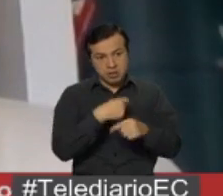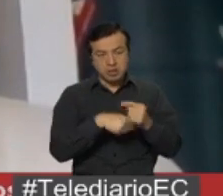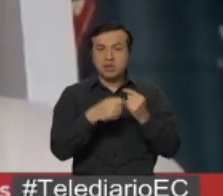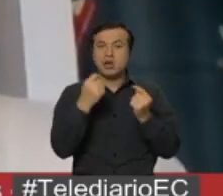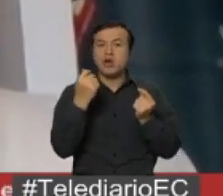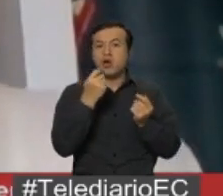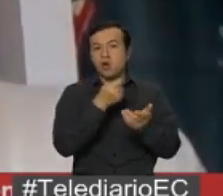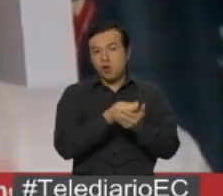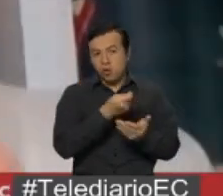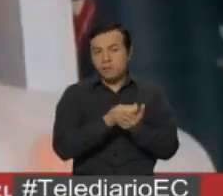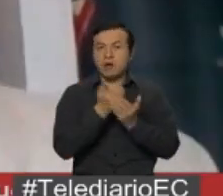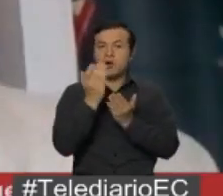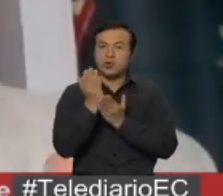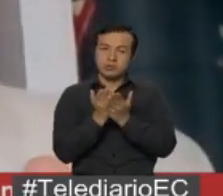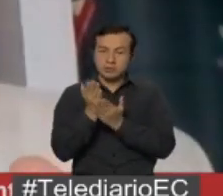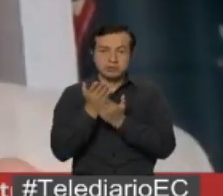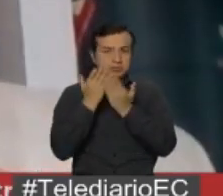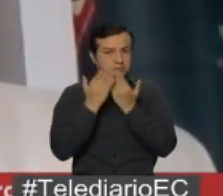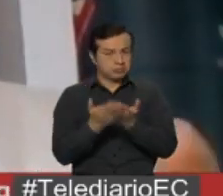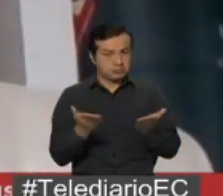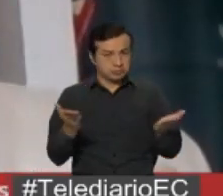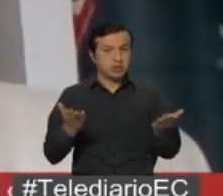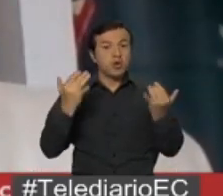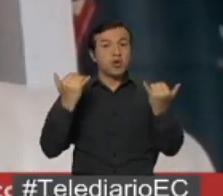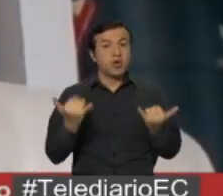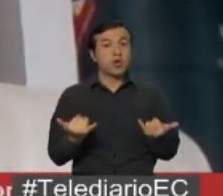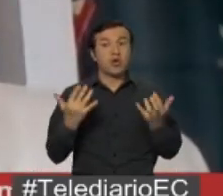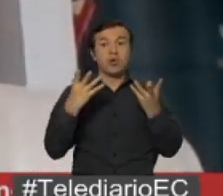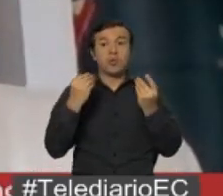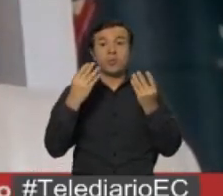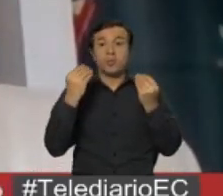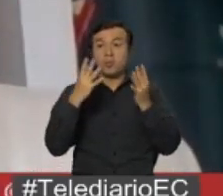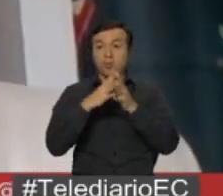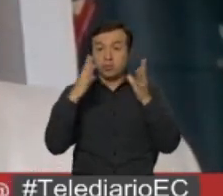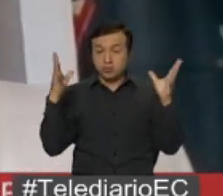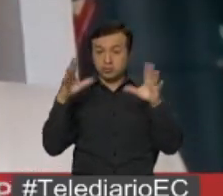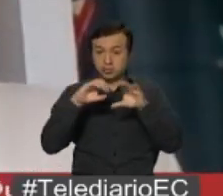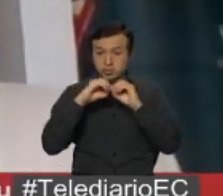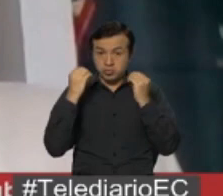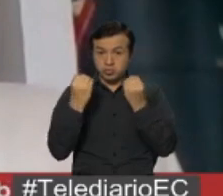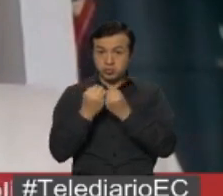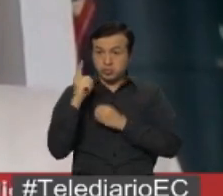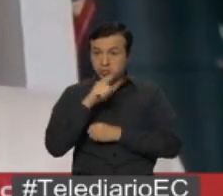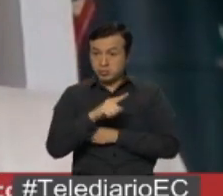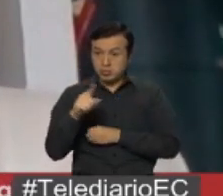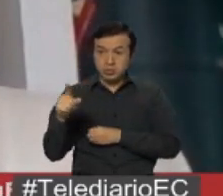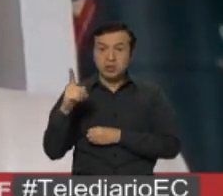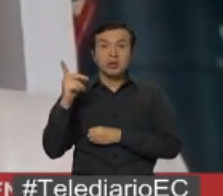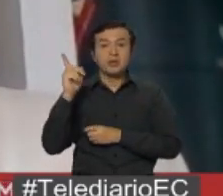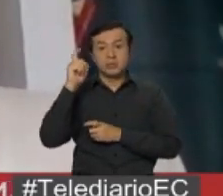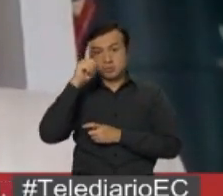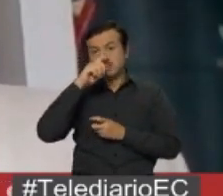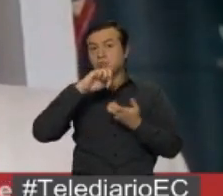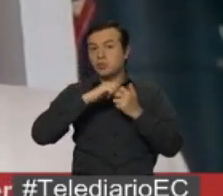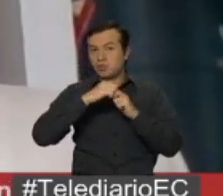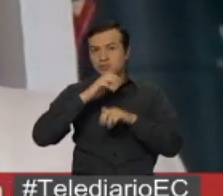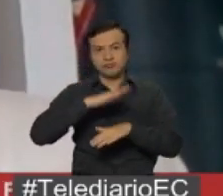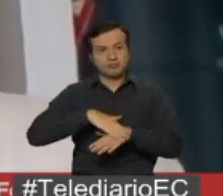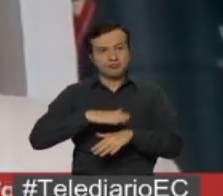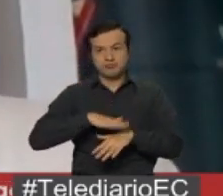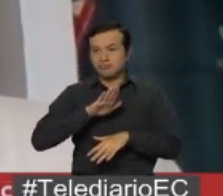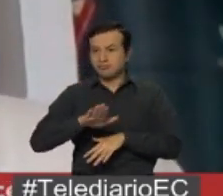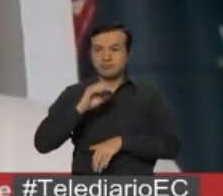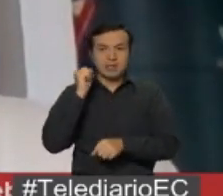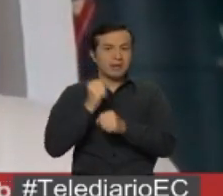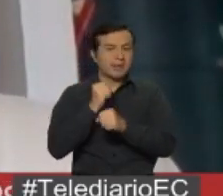servicios y en este momento son muchas de esas organizaciones aquellas que se han visto afectadas por no poder cumplir